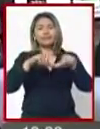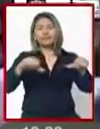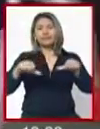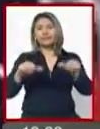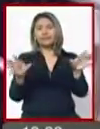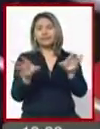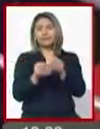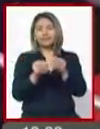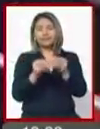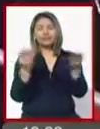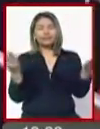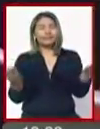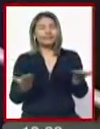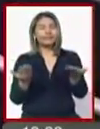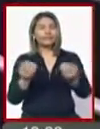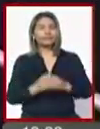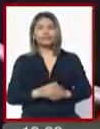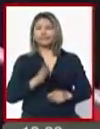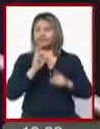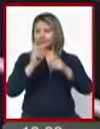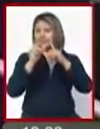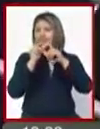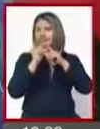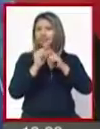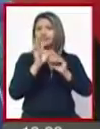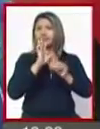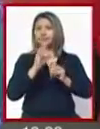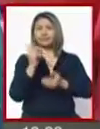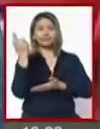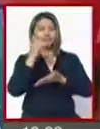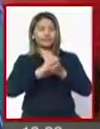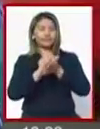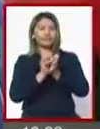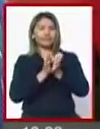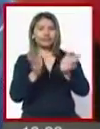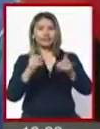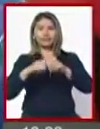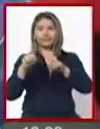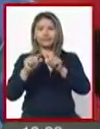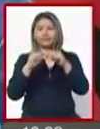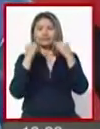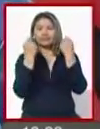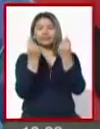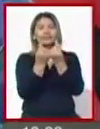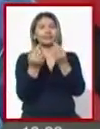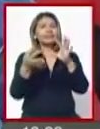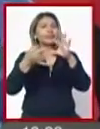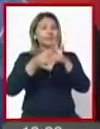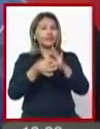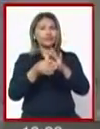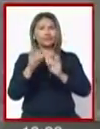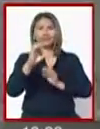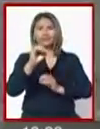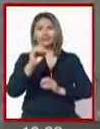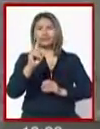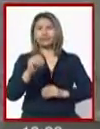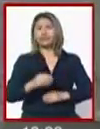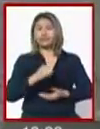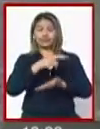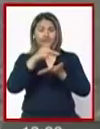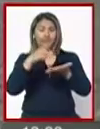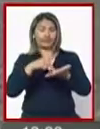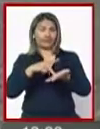el meeting correspondiente, donde van a hacer uso de la palabra los secretarios generales de las diferentes organizaciones afiliadas a la Central Obrera Departamental. En la